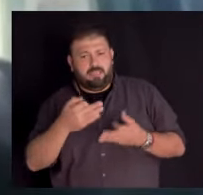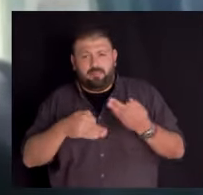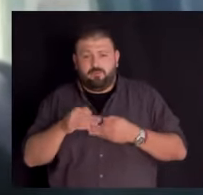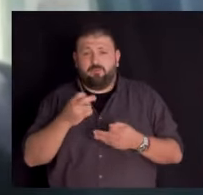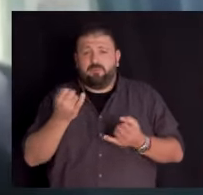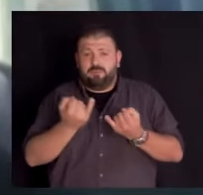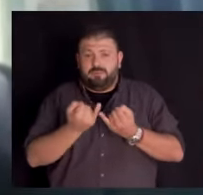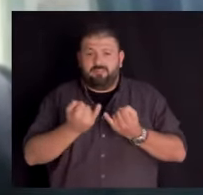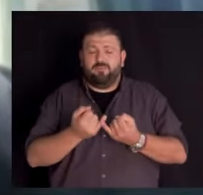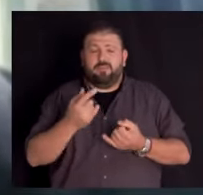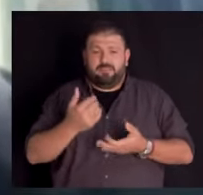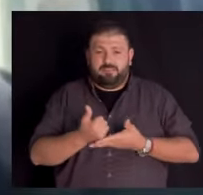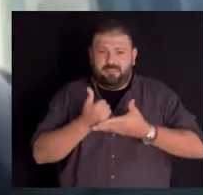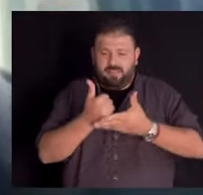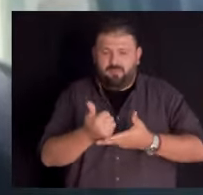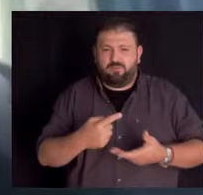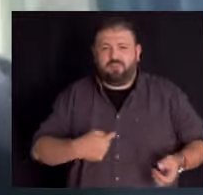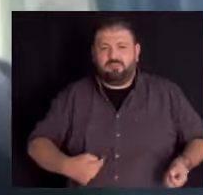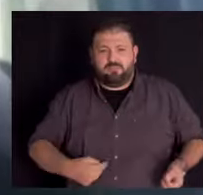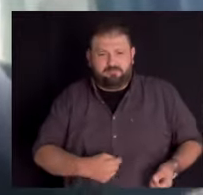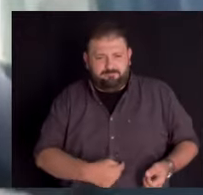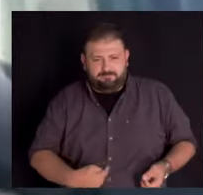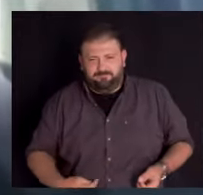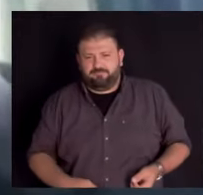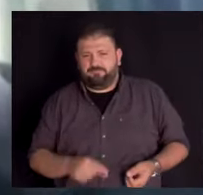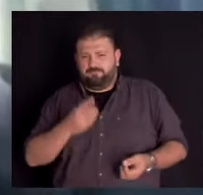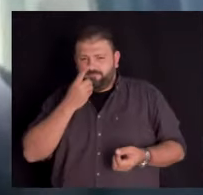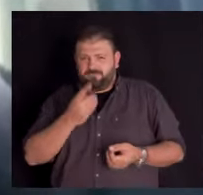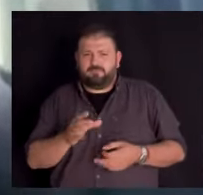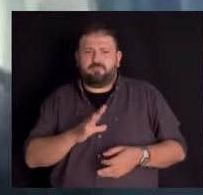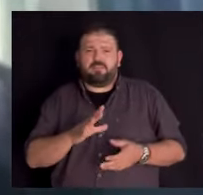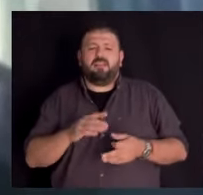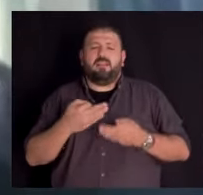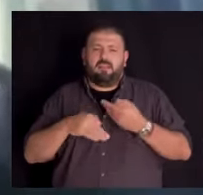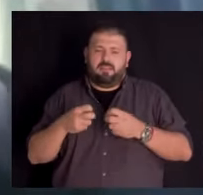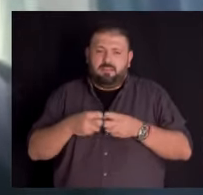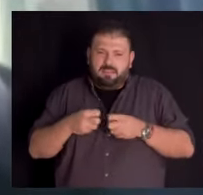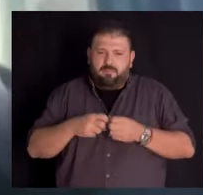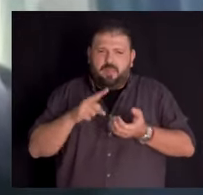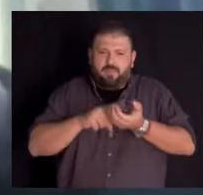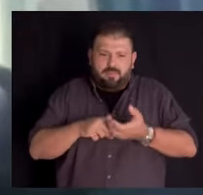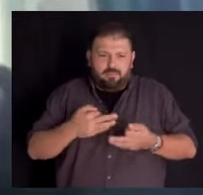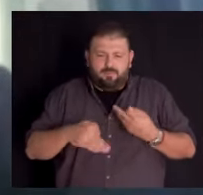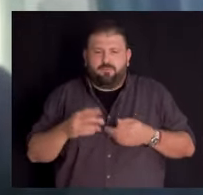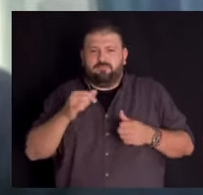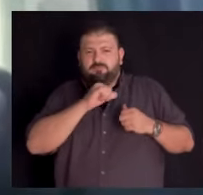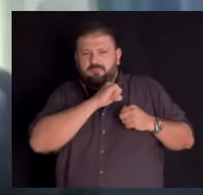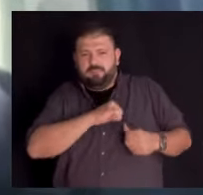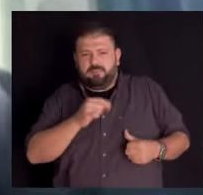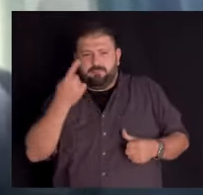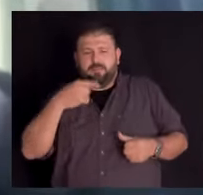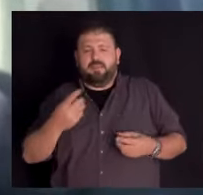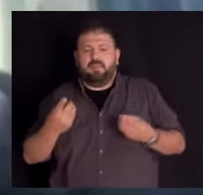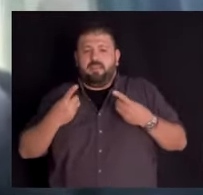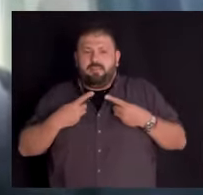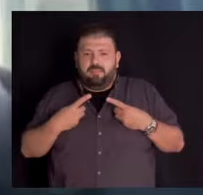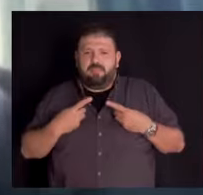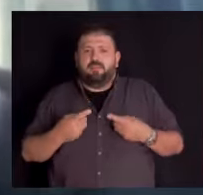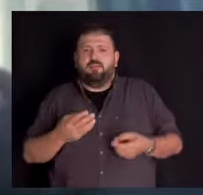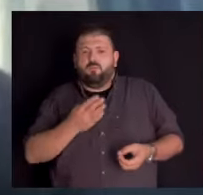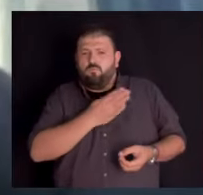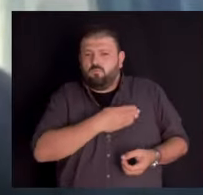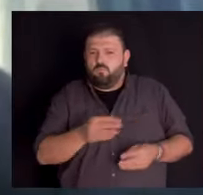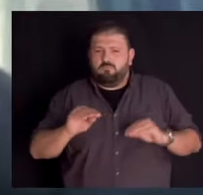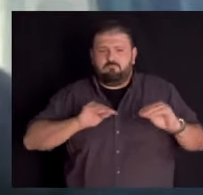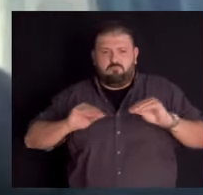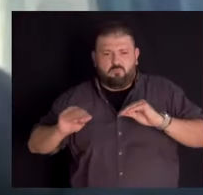en el aparato digestivo hay muchas neuronas, y bueno, están los plexos nerviosos, que son los que se encargan de que haya una buena, un buen